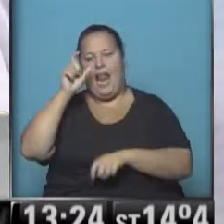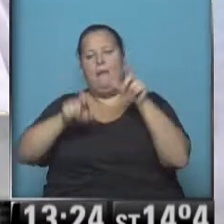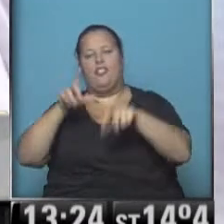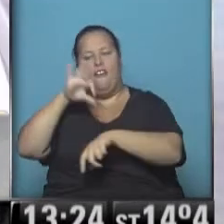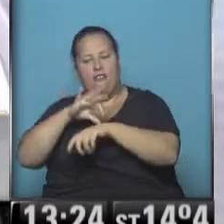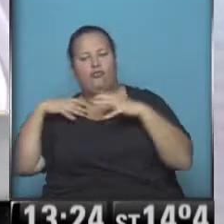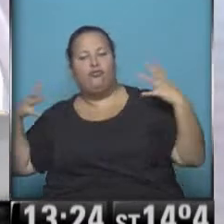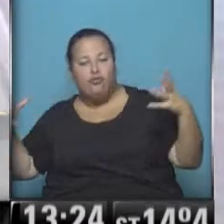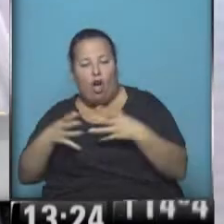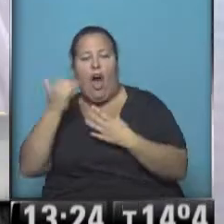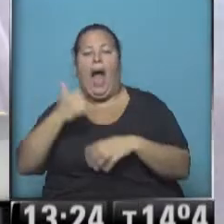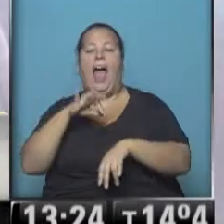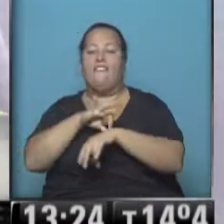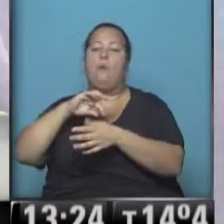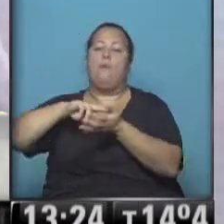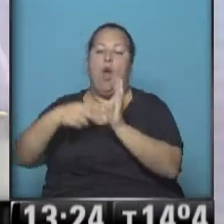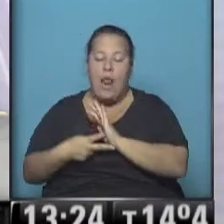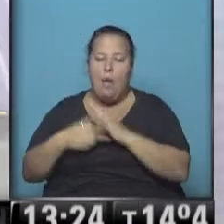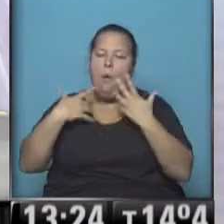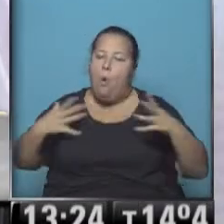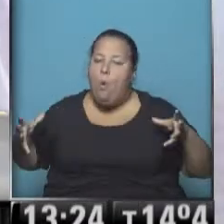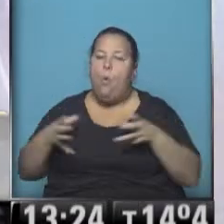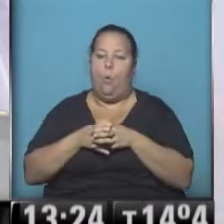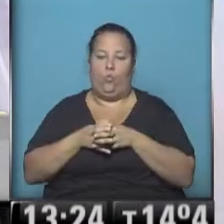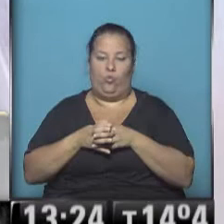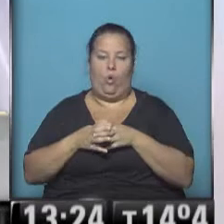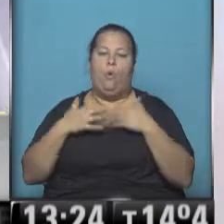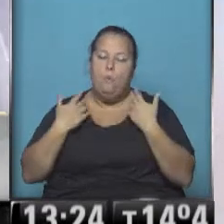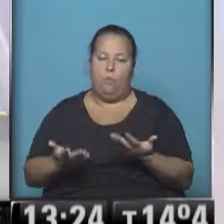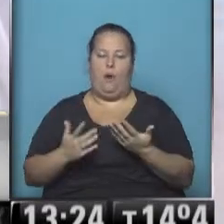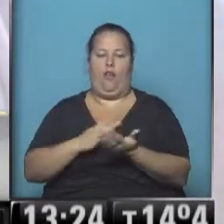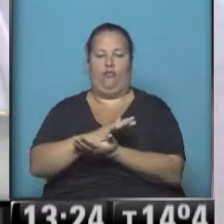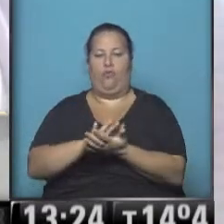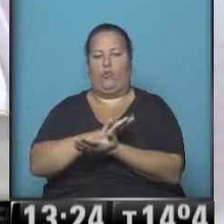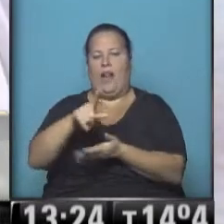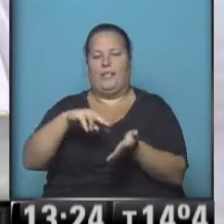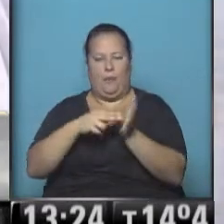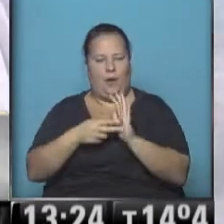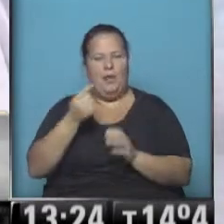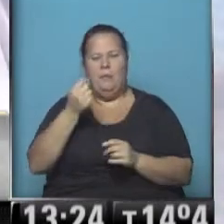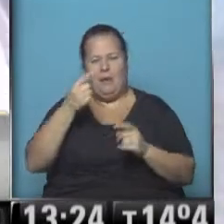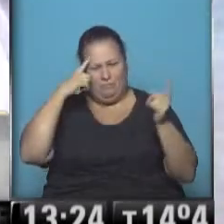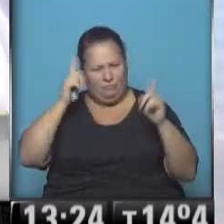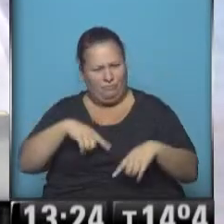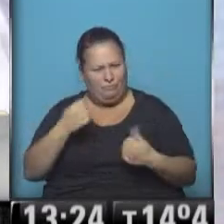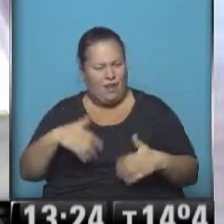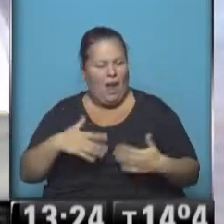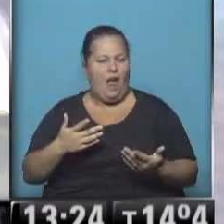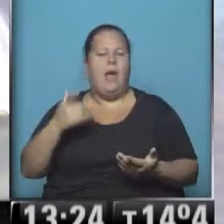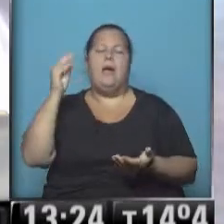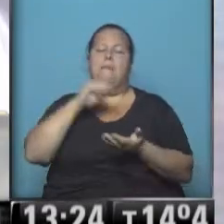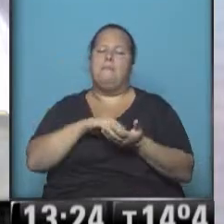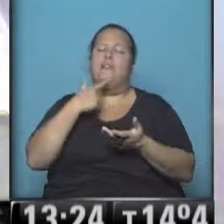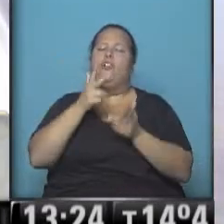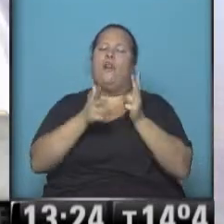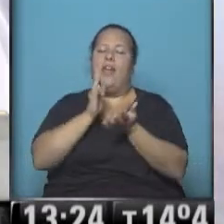y todos quienes tiene este problema podamos juntos abordar el verdadero problema que es un precio desmesurado para ampliar derechos